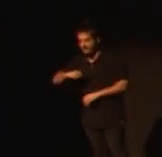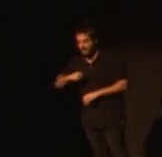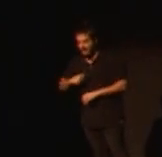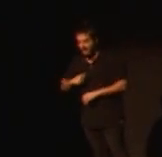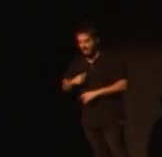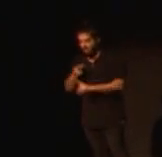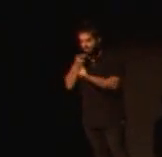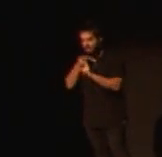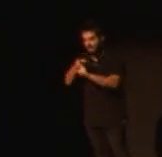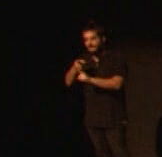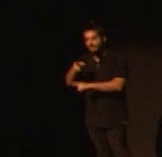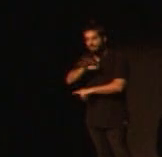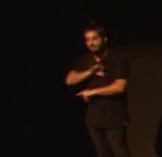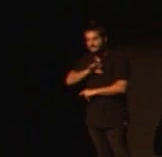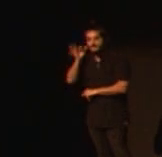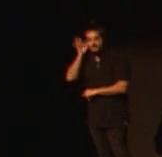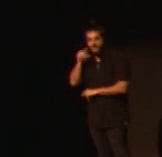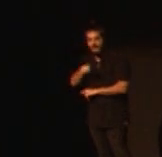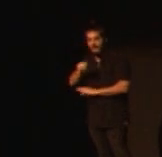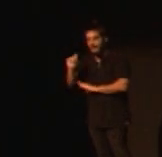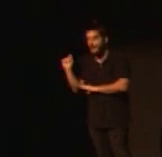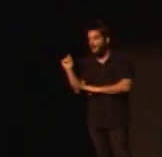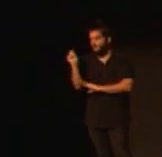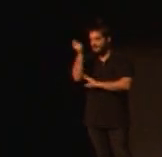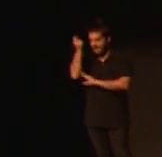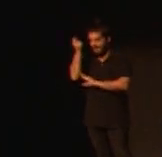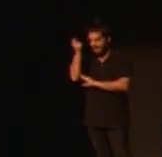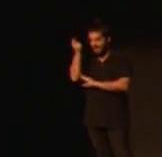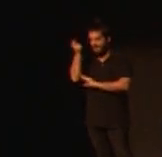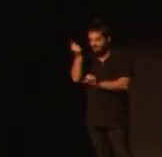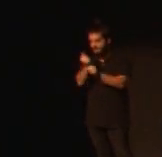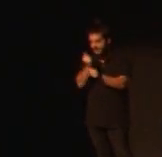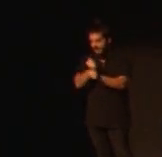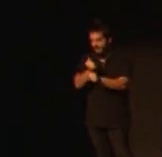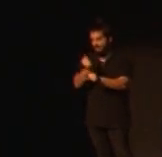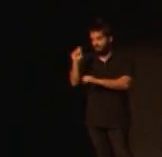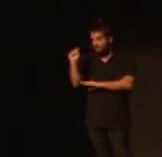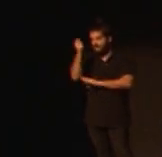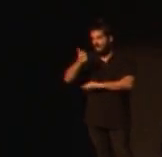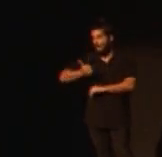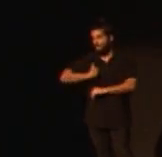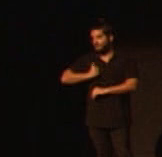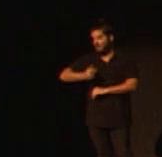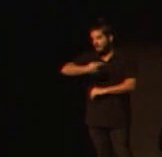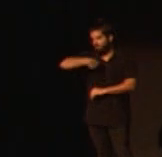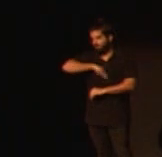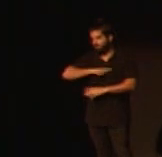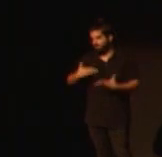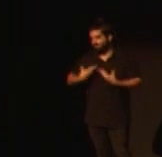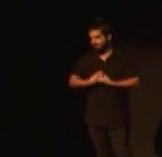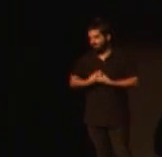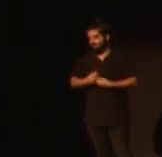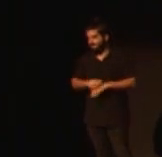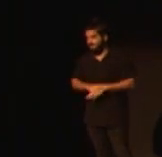señora tenía que conseguir salir a la calle y tener una oportunidad con nosotros. En